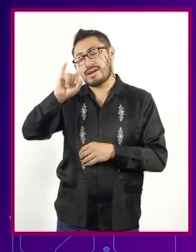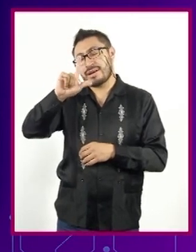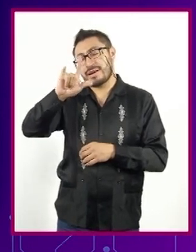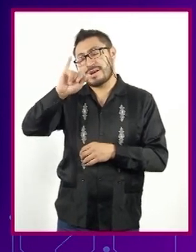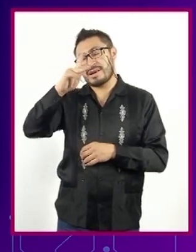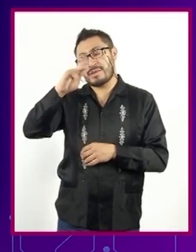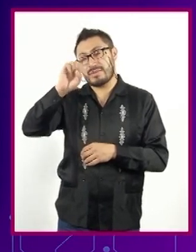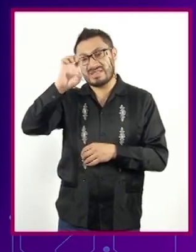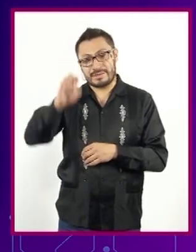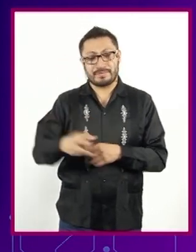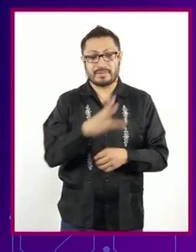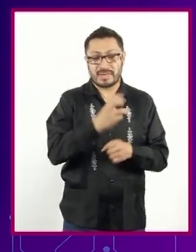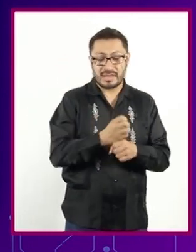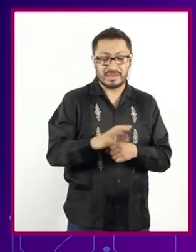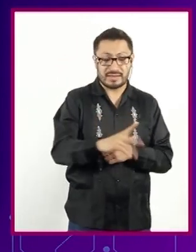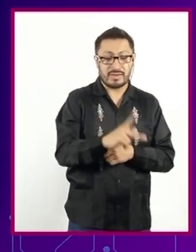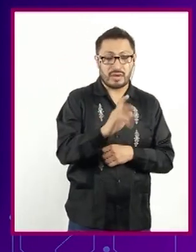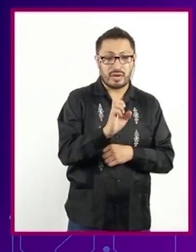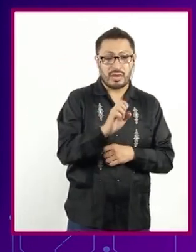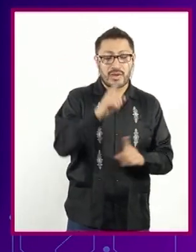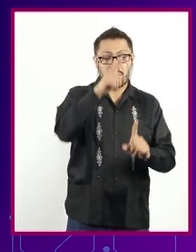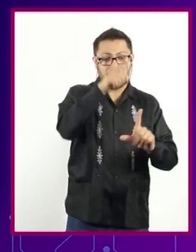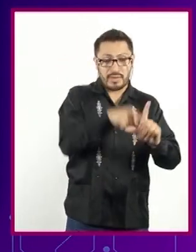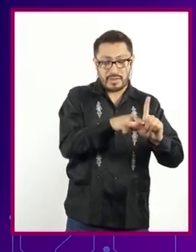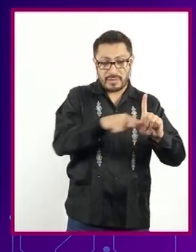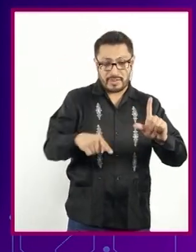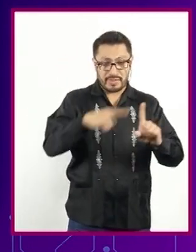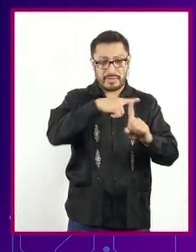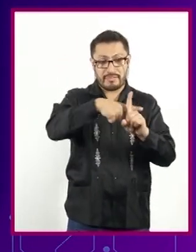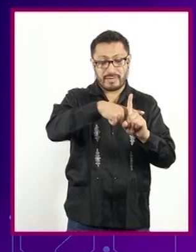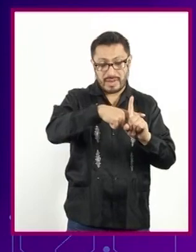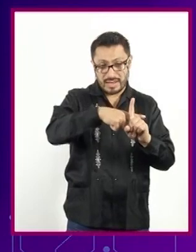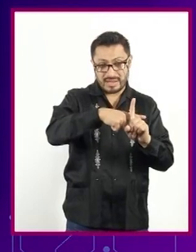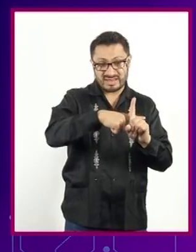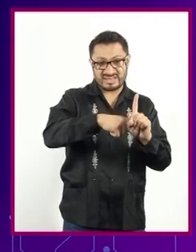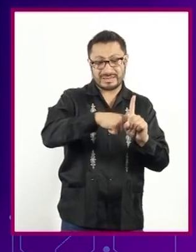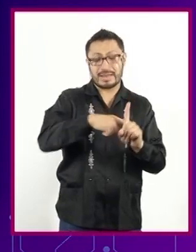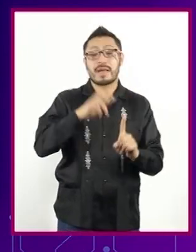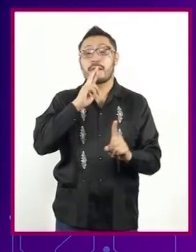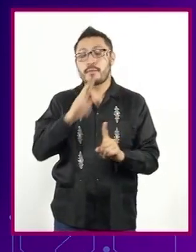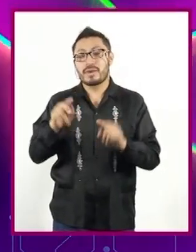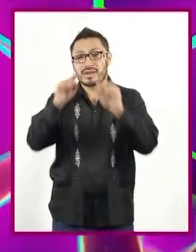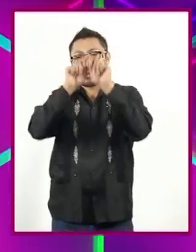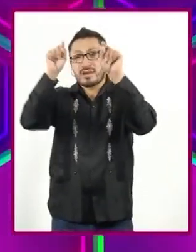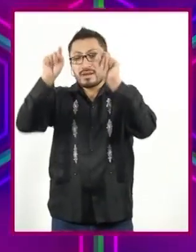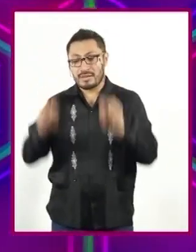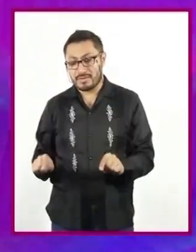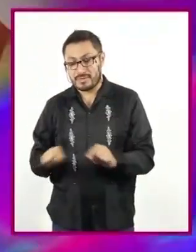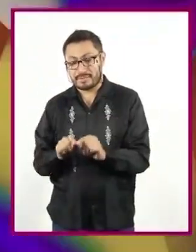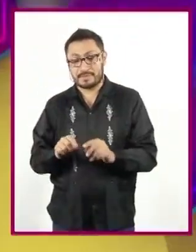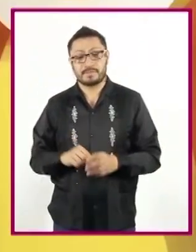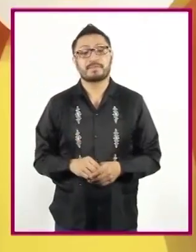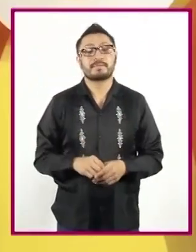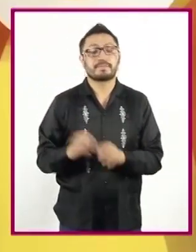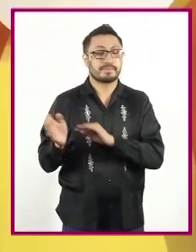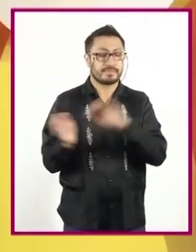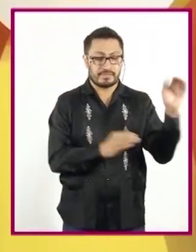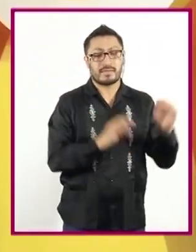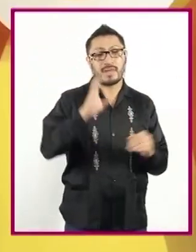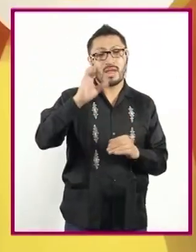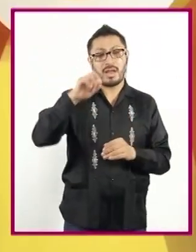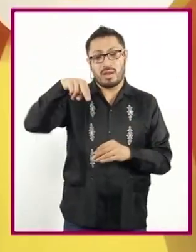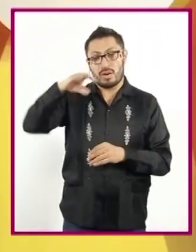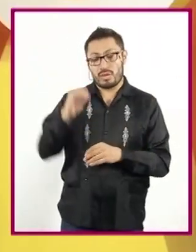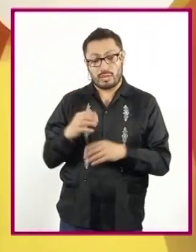cilindro fue perpendicular a la base y se obtuvo un rectángulo. En el caso del cono